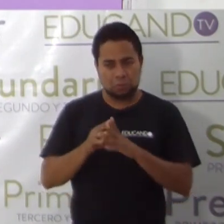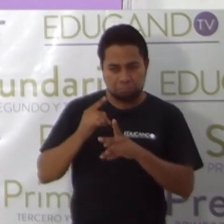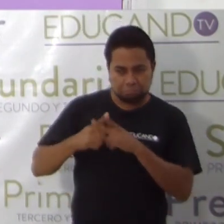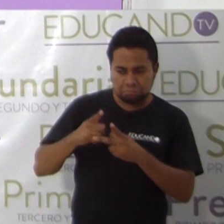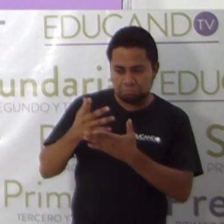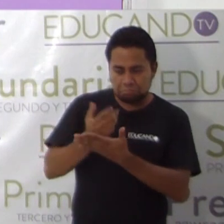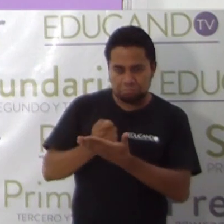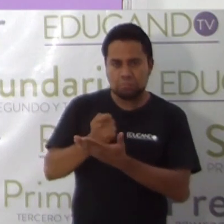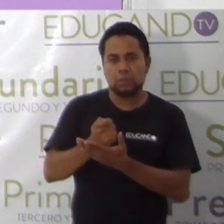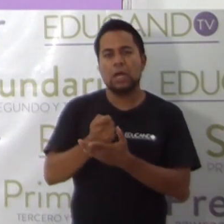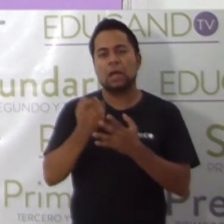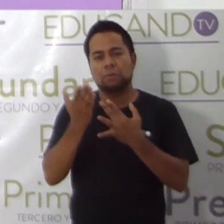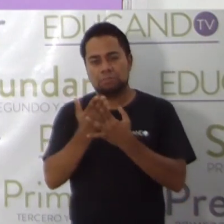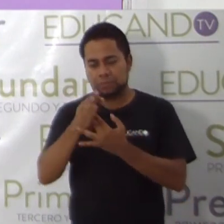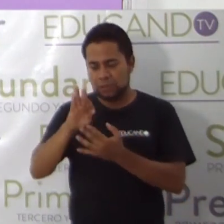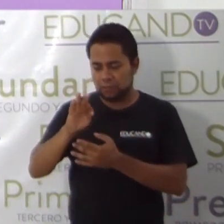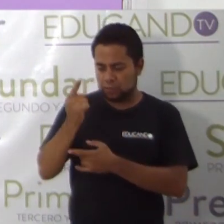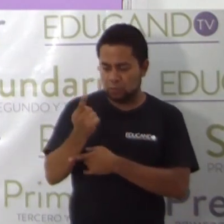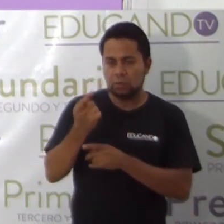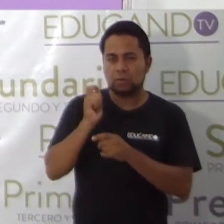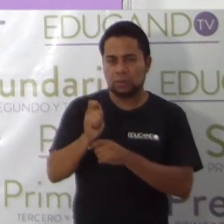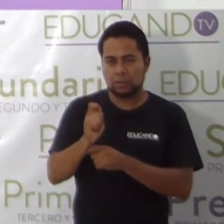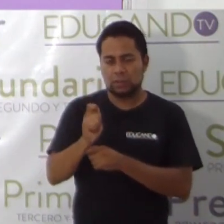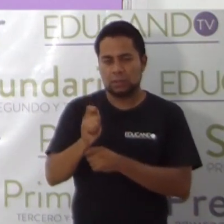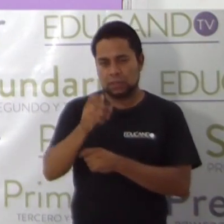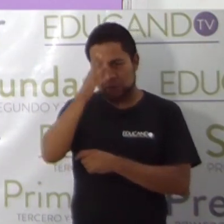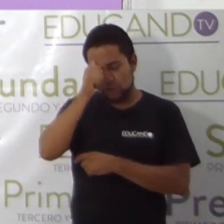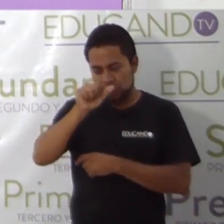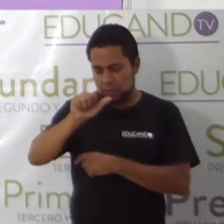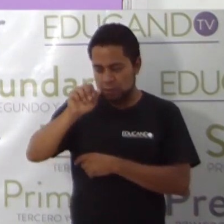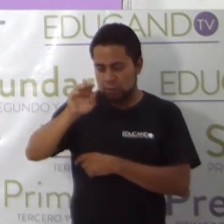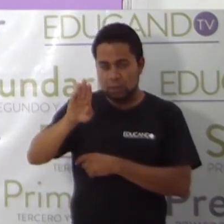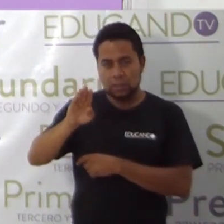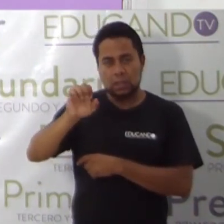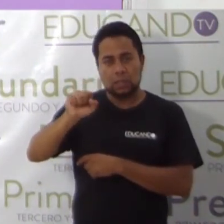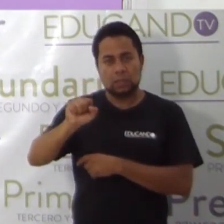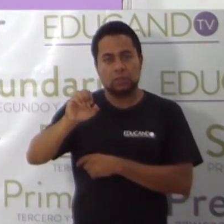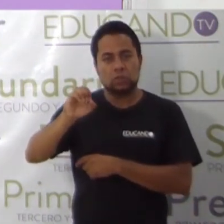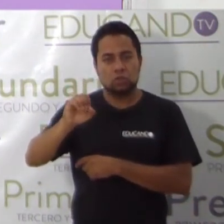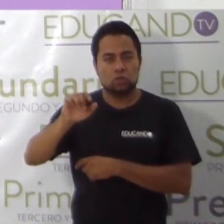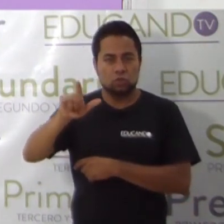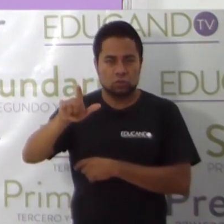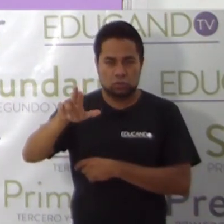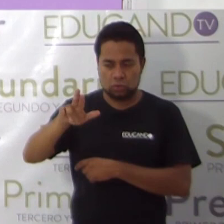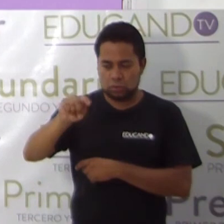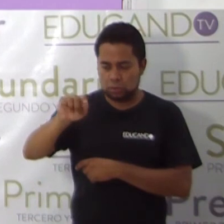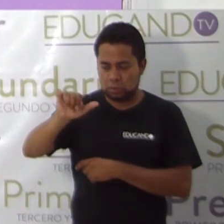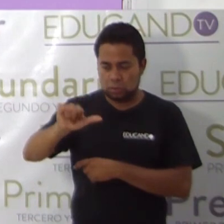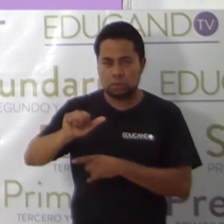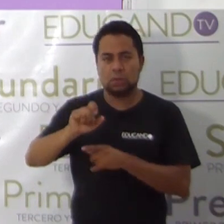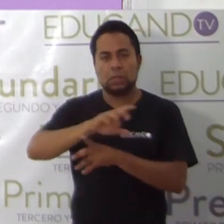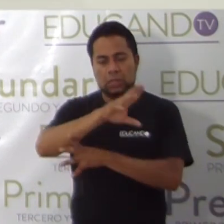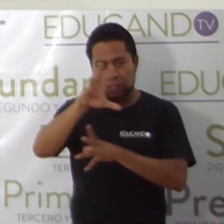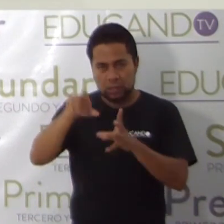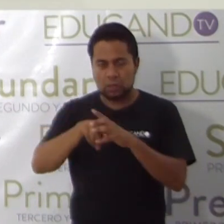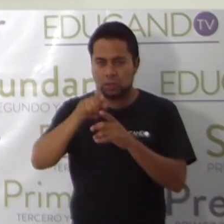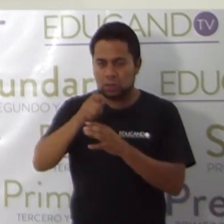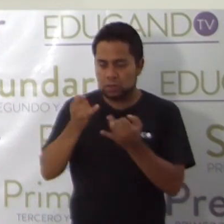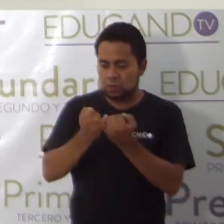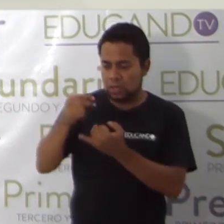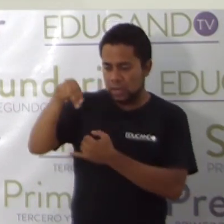dividiendo F1, que es nuestra frecuencia absoluta, entre el número total de datos, que es N mayúscula.